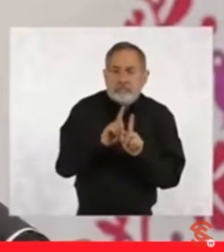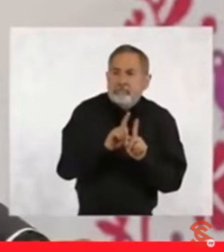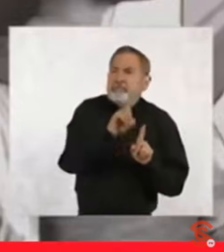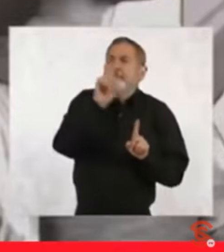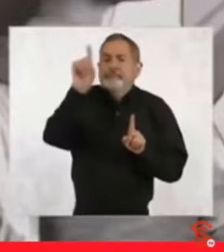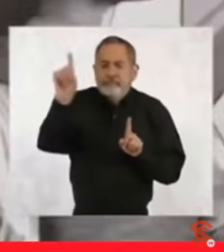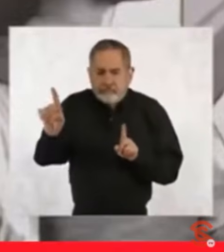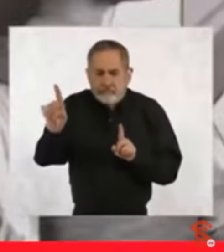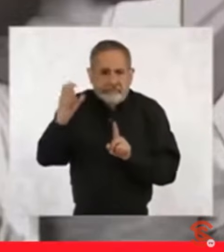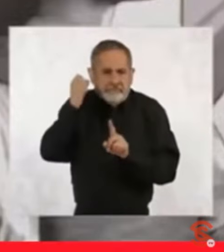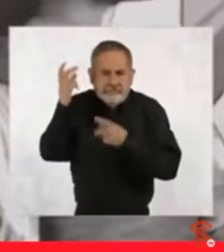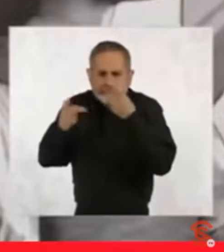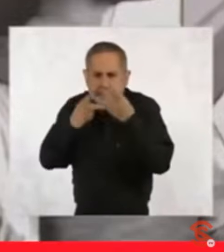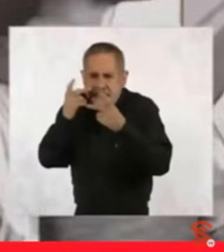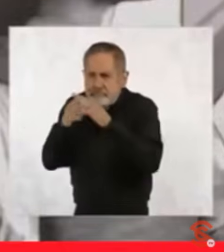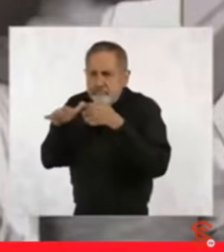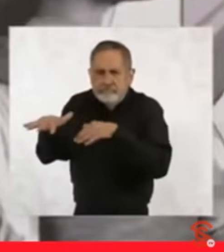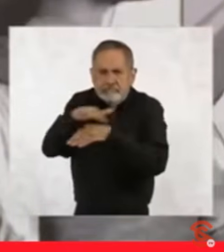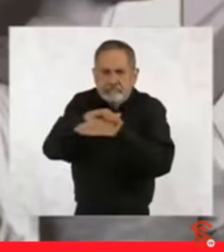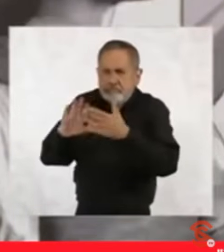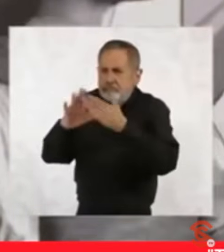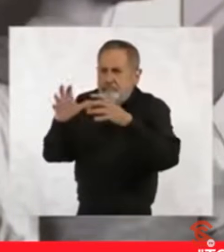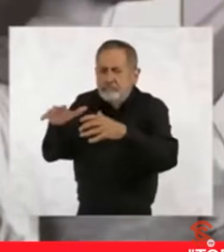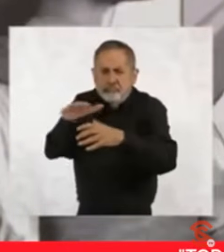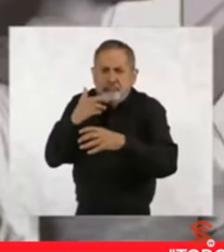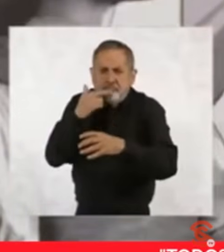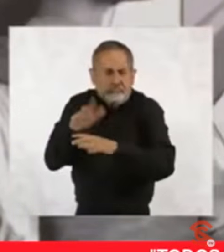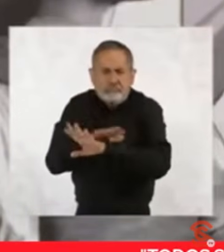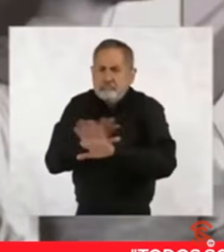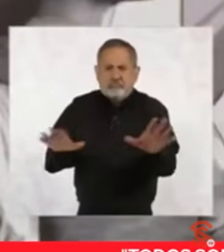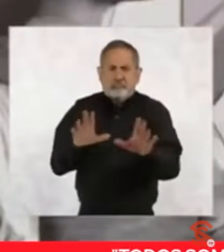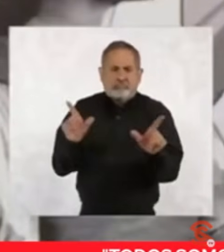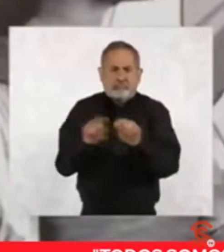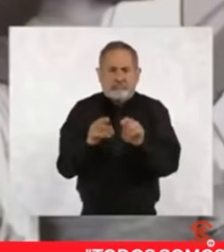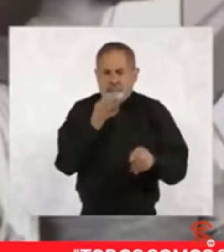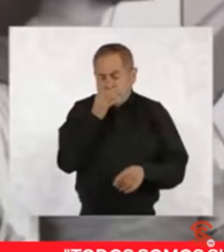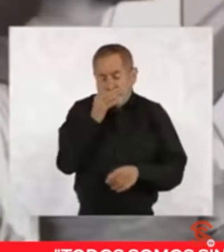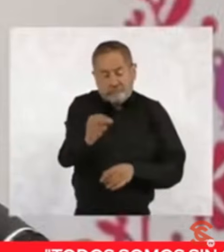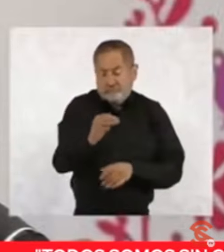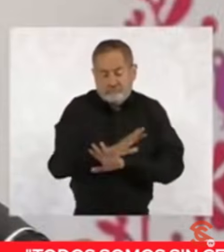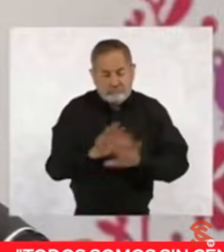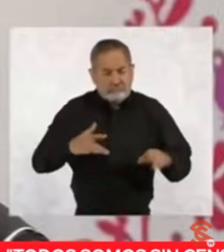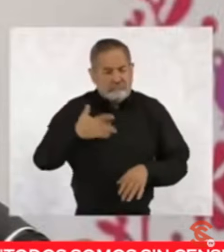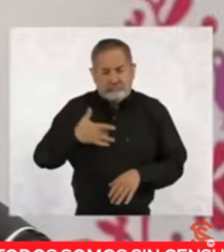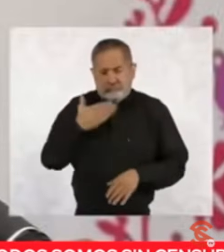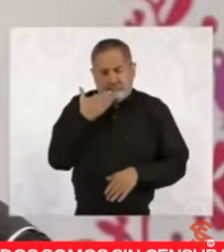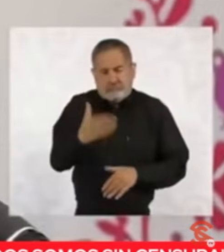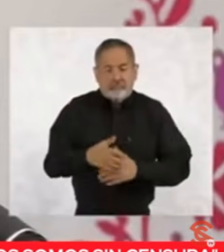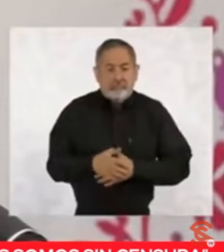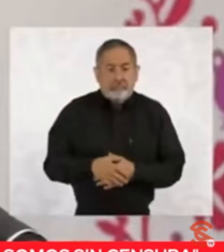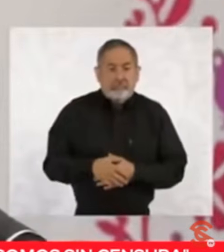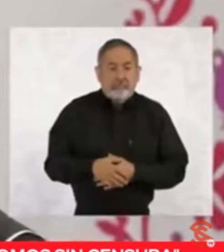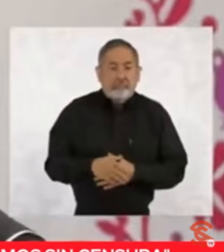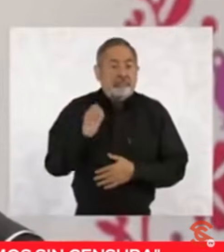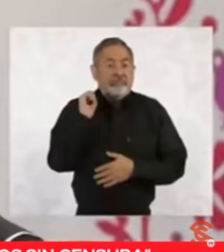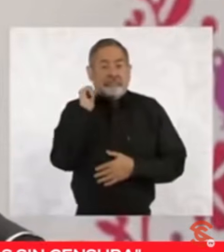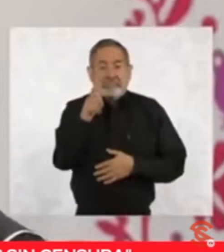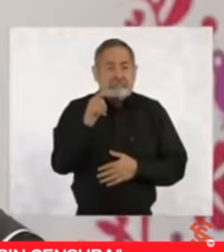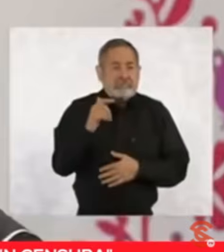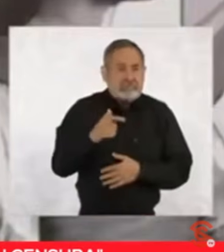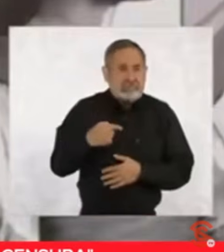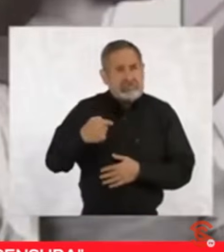exposición a que nuestra comunidad estuviera mejor en Londres. Es lo que te puedo decir. Si algo se me puede